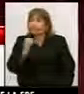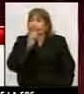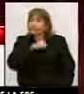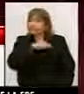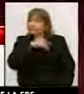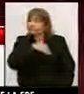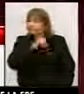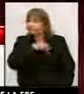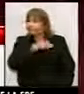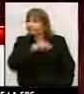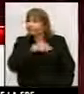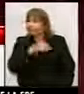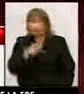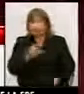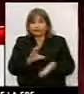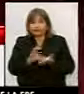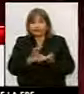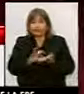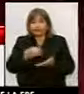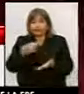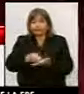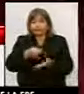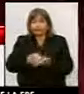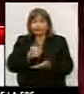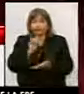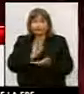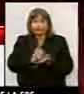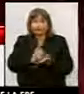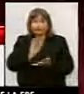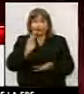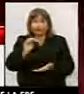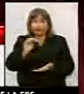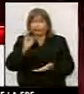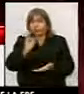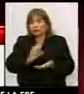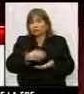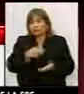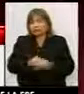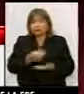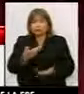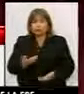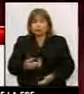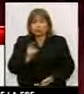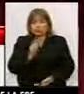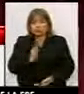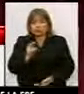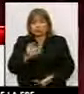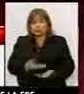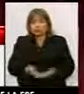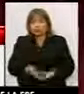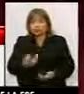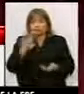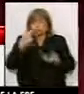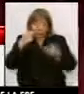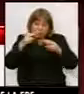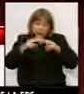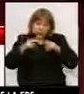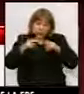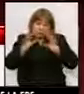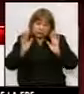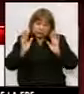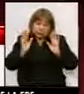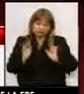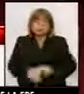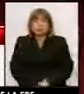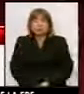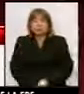estos créditos? ¿Ha pagado las tasas de interés de la banca comercial o ha pagado estos créditos, o ha utilizado estos créditos? Tendrá que investigarse.